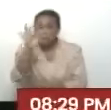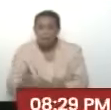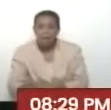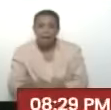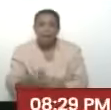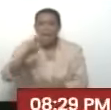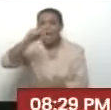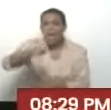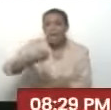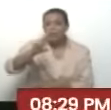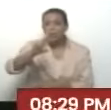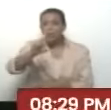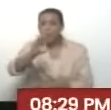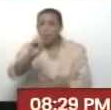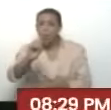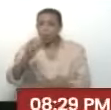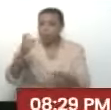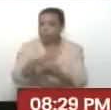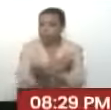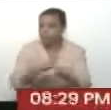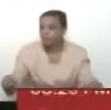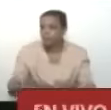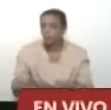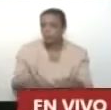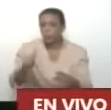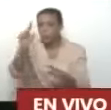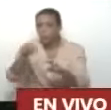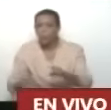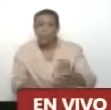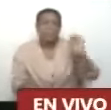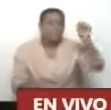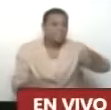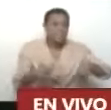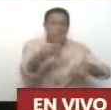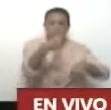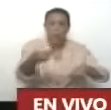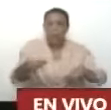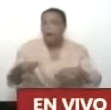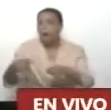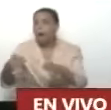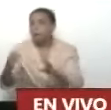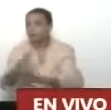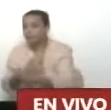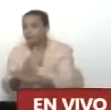cualquiera. Para una elección para escoger un presidente, para escoger un diputado, para escoger un alcalde,